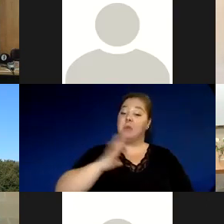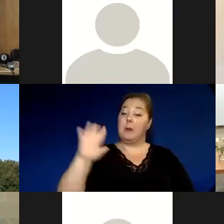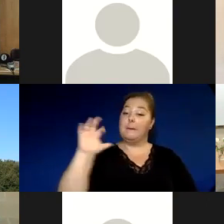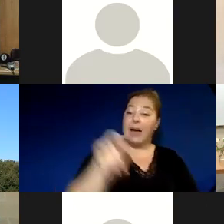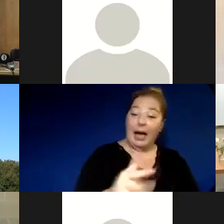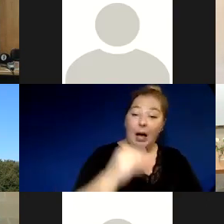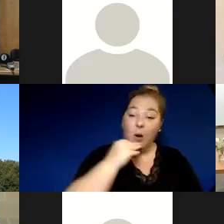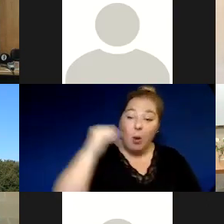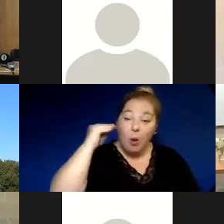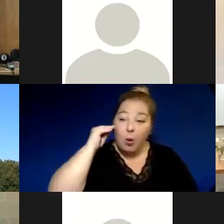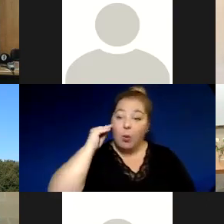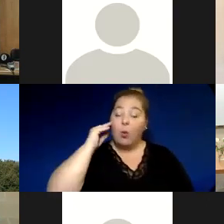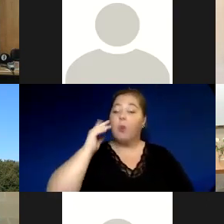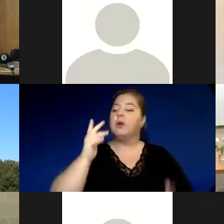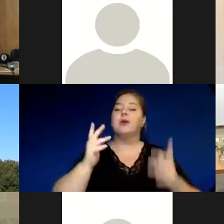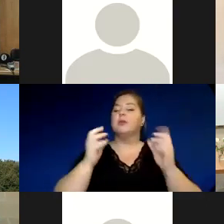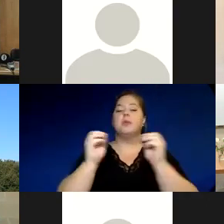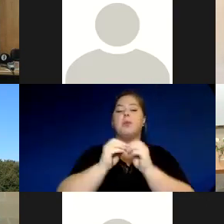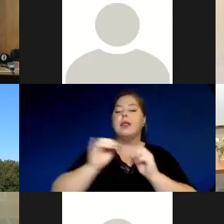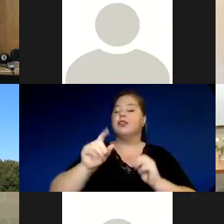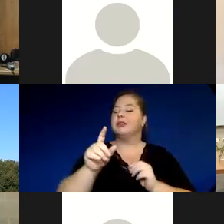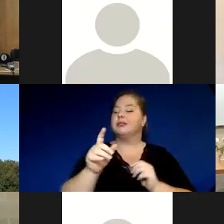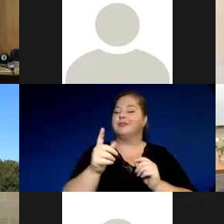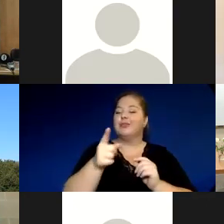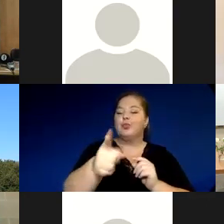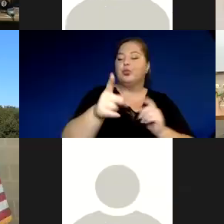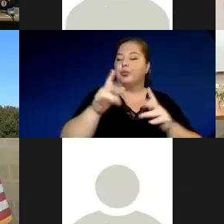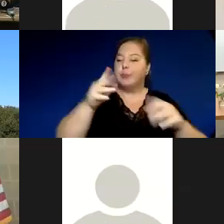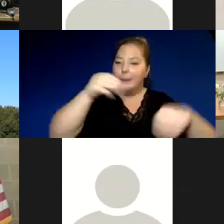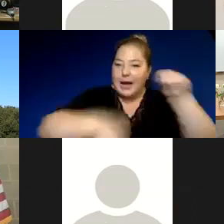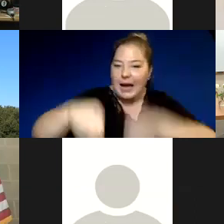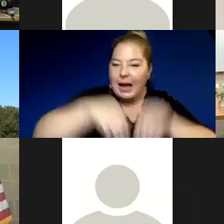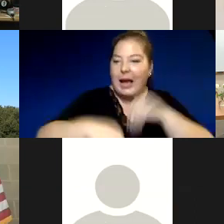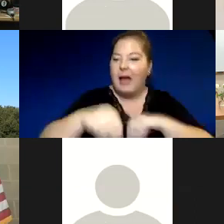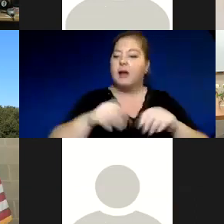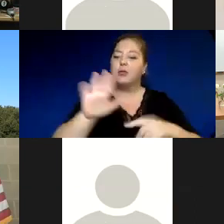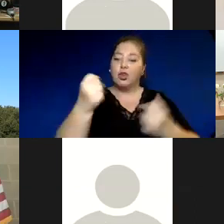de inmediato. Perfecto, gracias. Kerry Benefield,